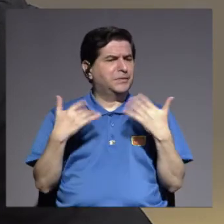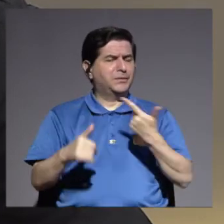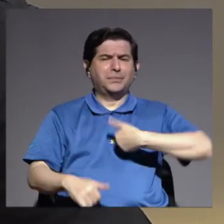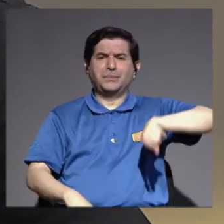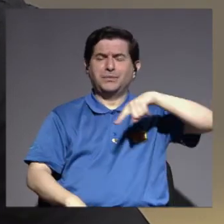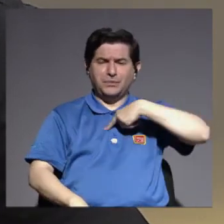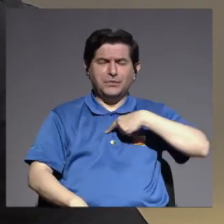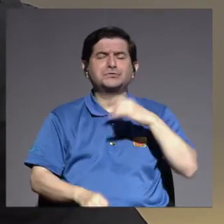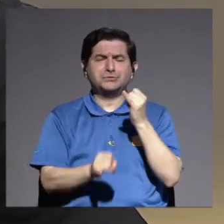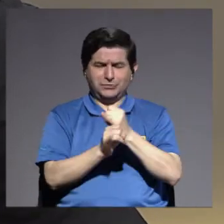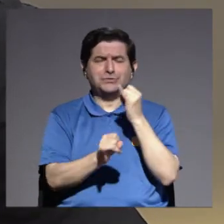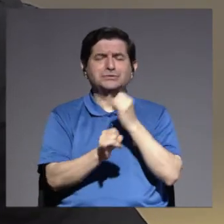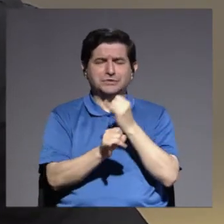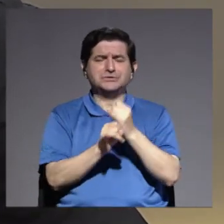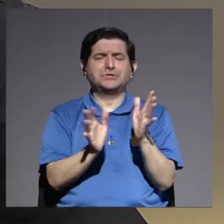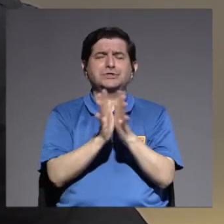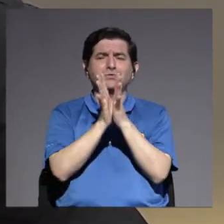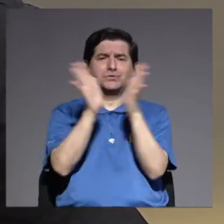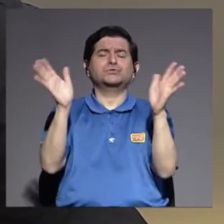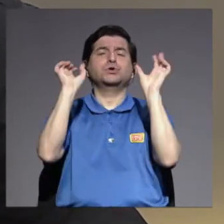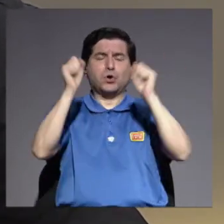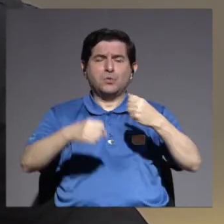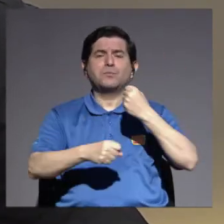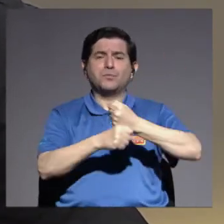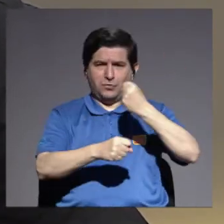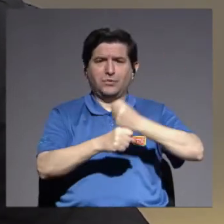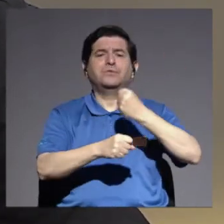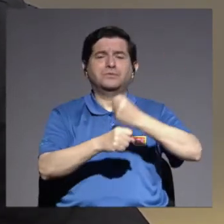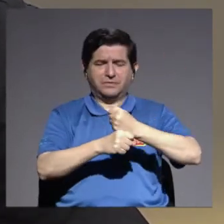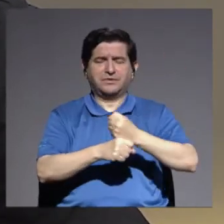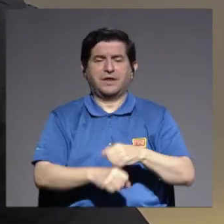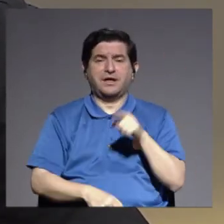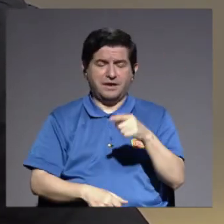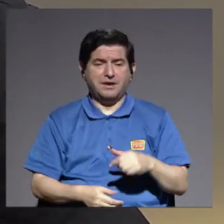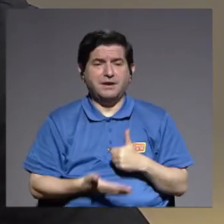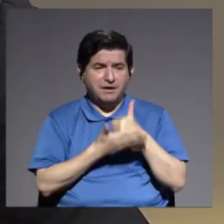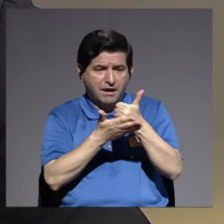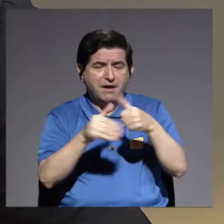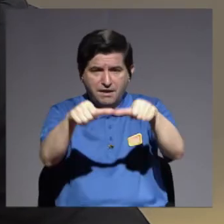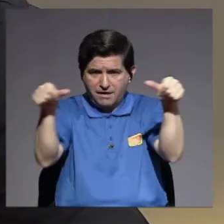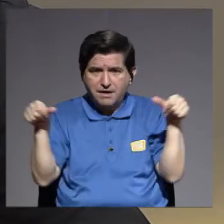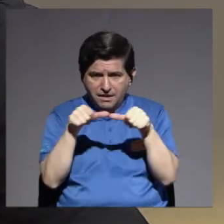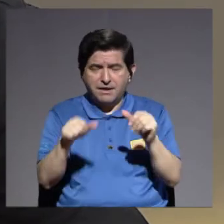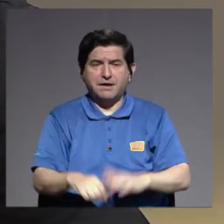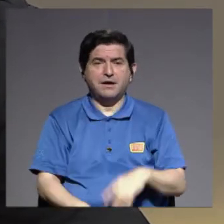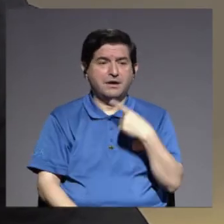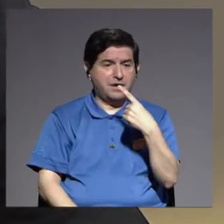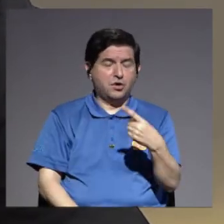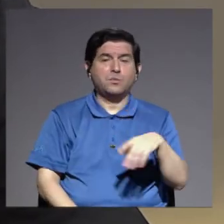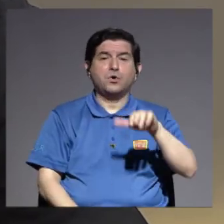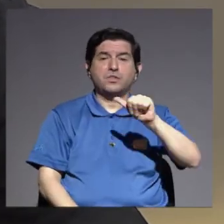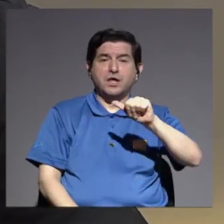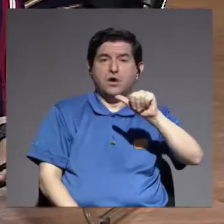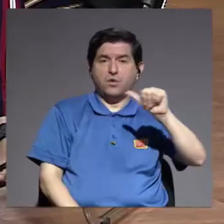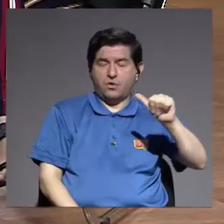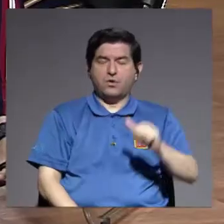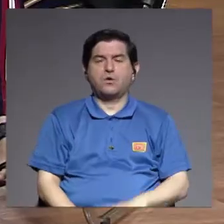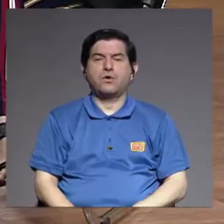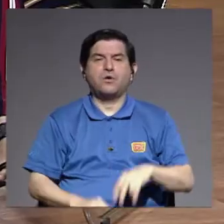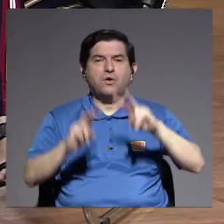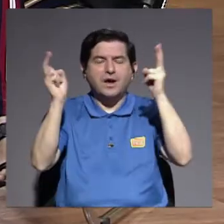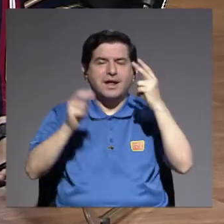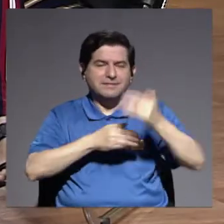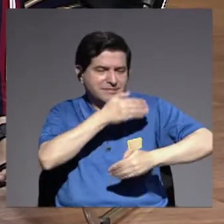nosotros como institución pública podemos hacer también por estas áreas, porque como decía Alejandro, el tema